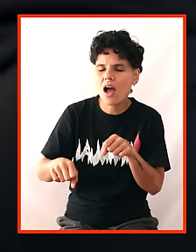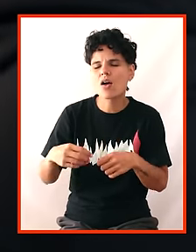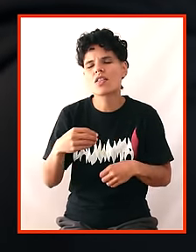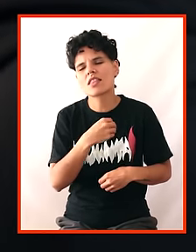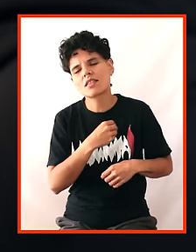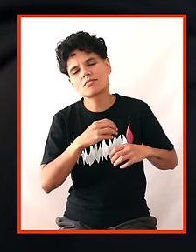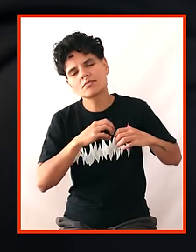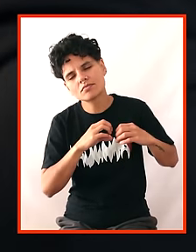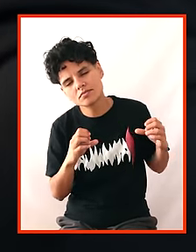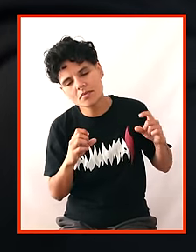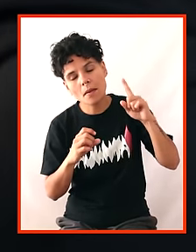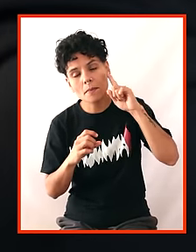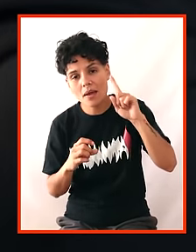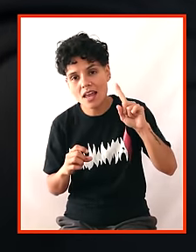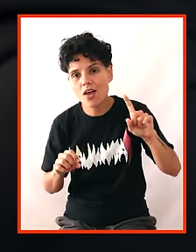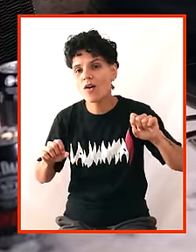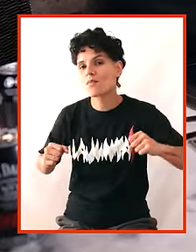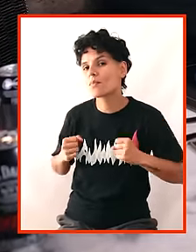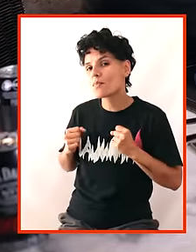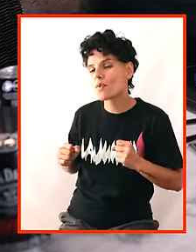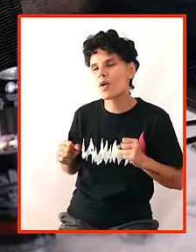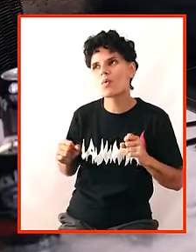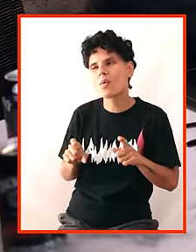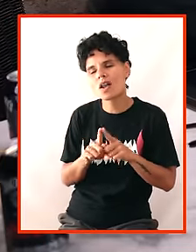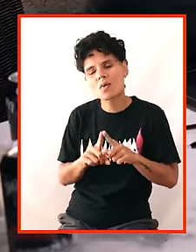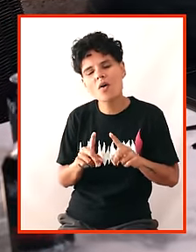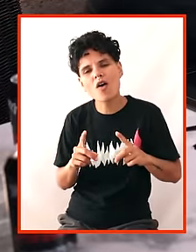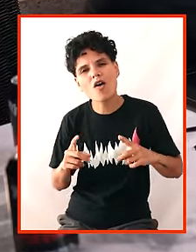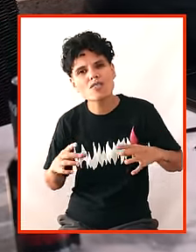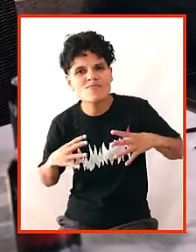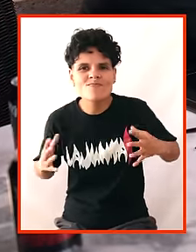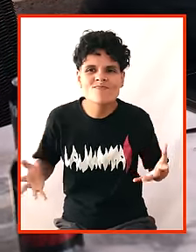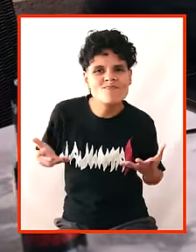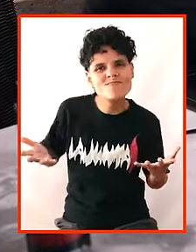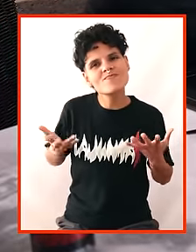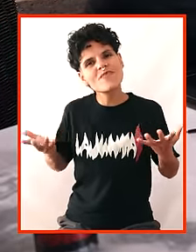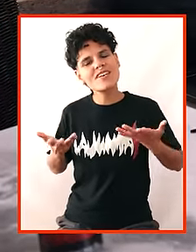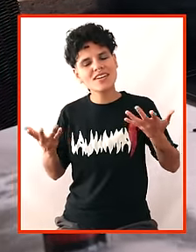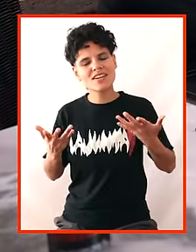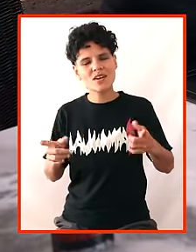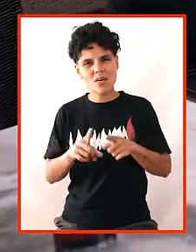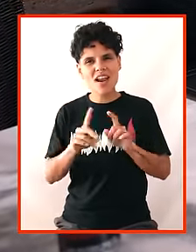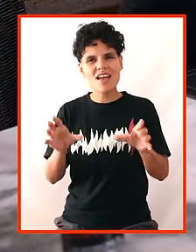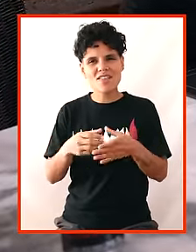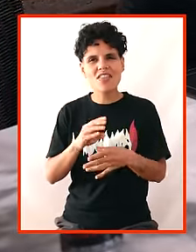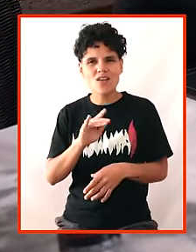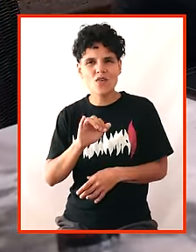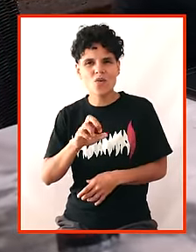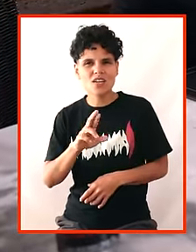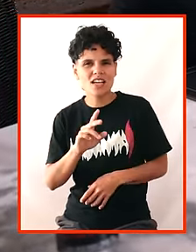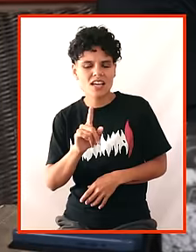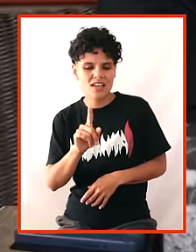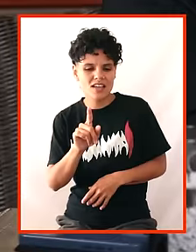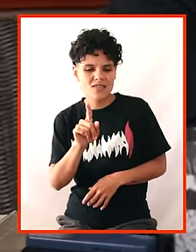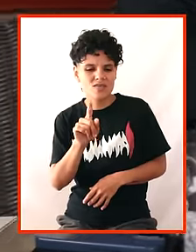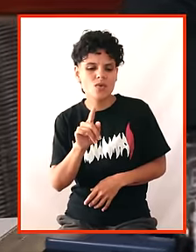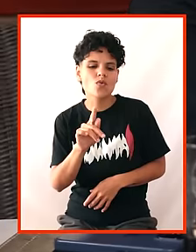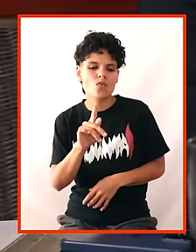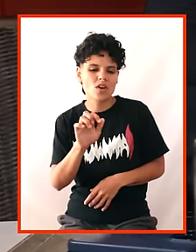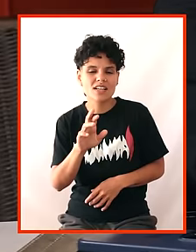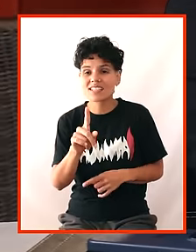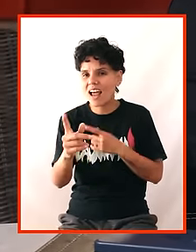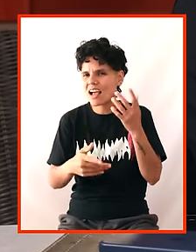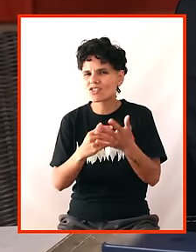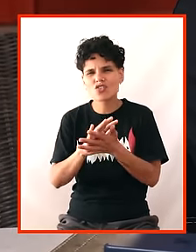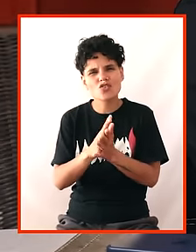como la clave de que sea uno de los discos más queridos de la banda. Y como que esta canción representa un poco ese... Este disco te lo puedo corear entero. Todos los temas.